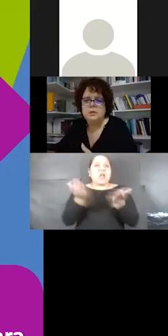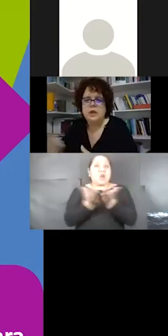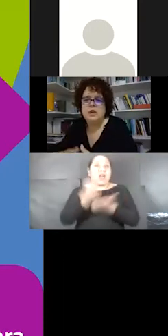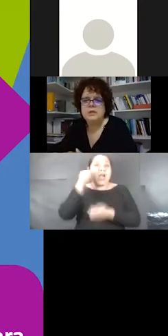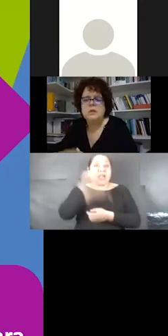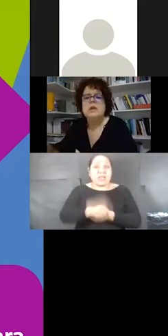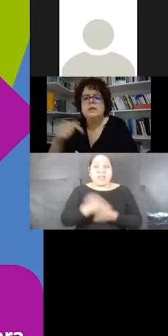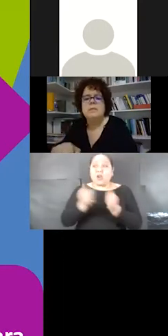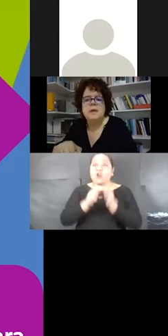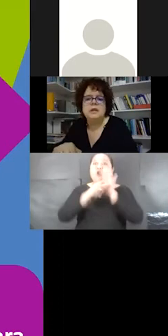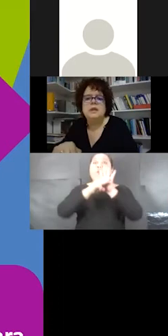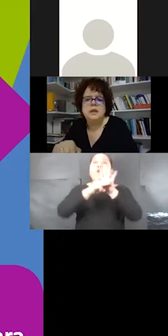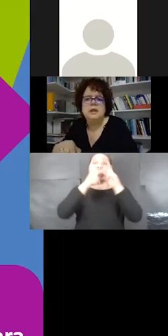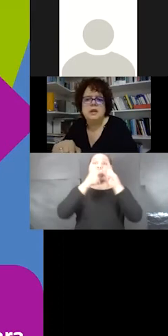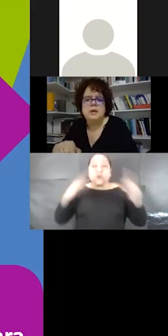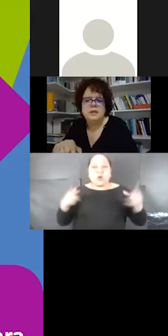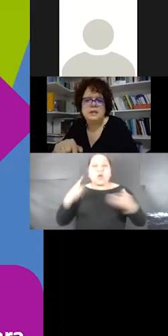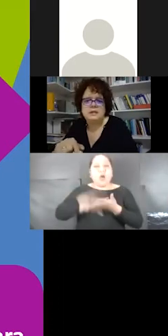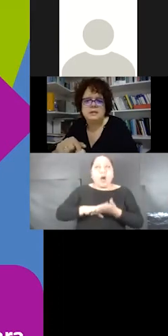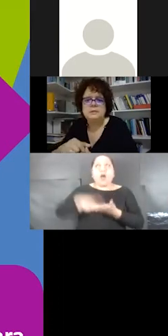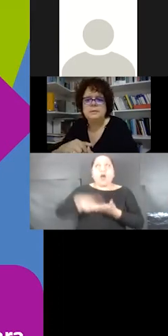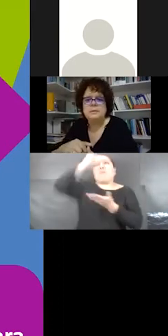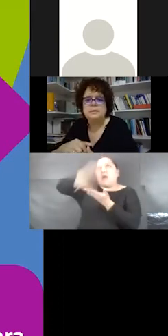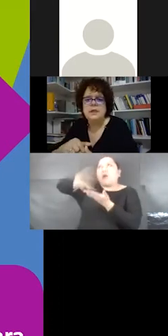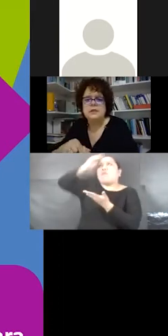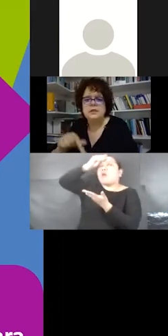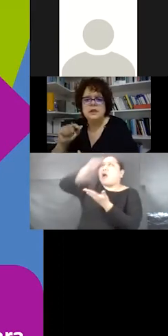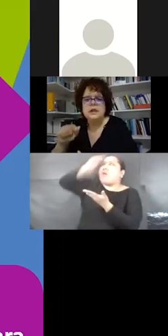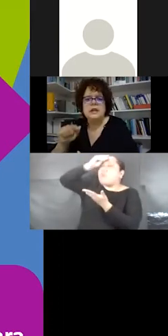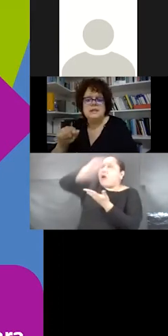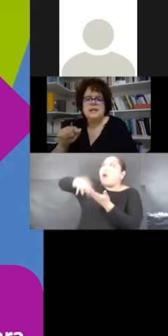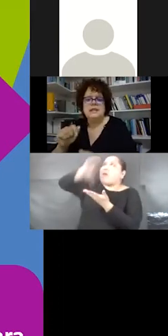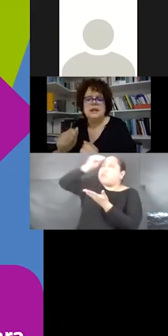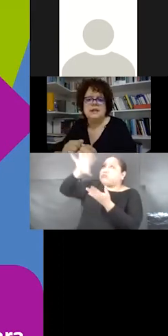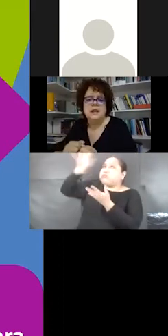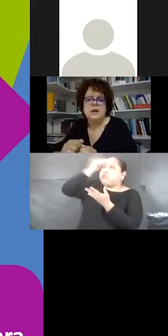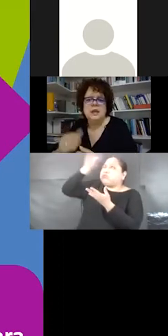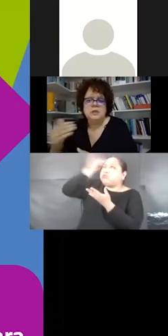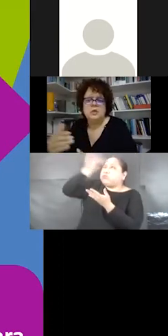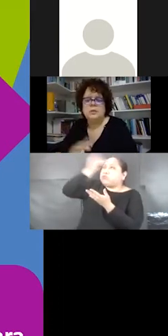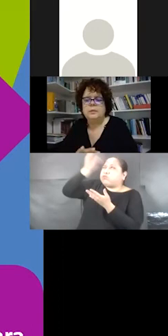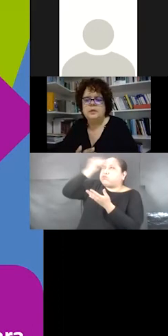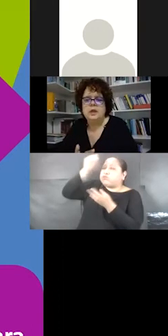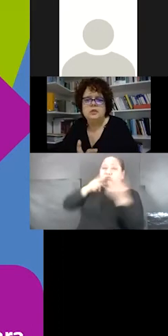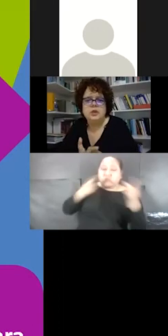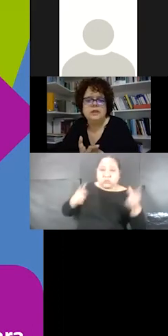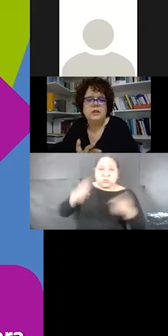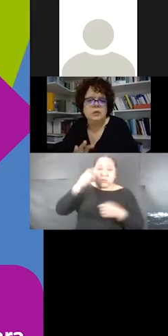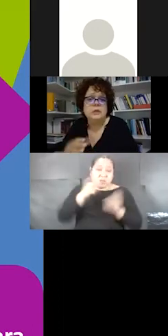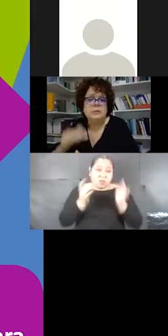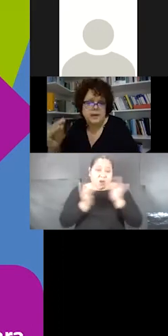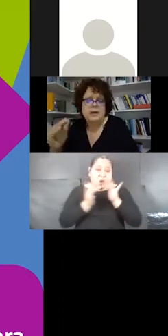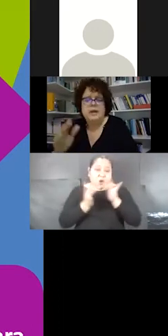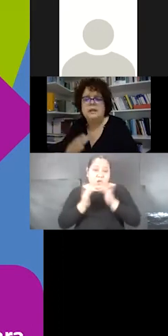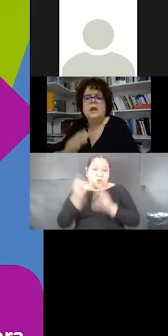estos modelos lingüísticos, es que empiezan a adquirir la lengua de señas, ¿no? Entonces, se necesita que tenga contacto con personas sordas,